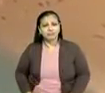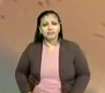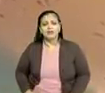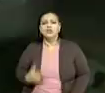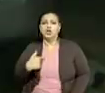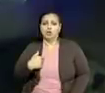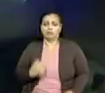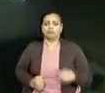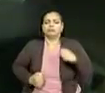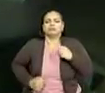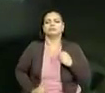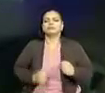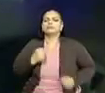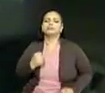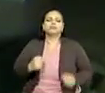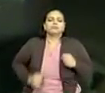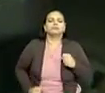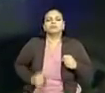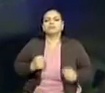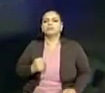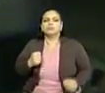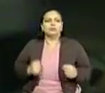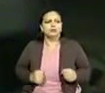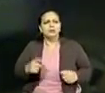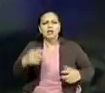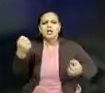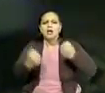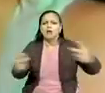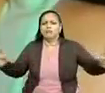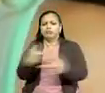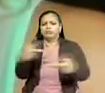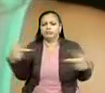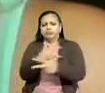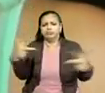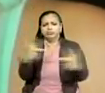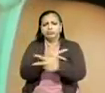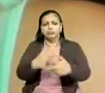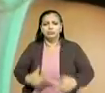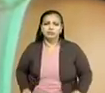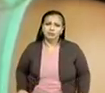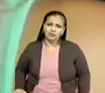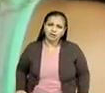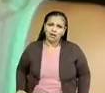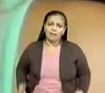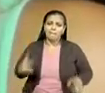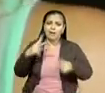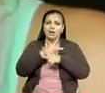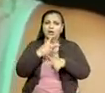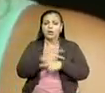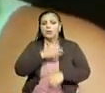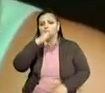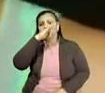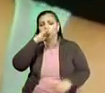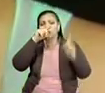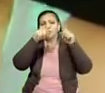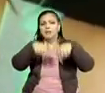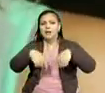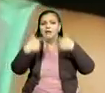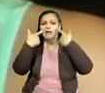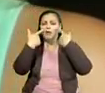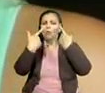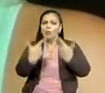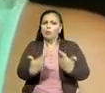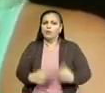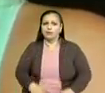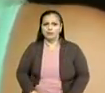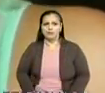trotar queremos un poquito más de seguridad, más que los aquí los señores ATM tengan nos vean, porque aquí siempre pasamos